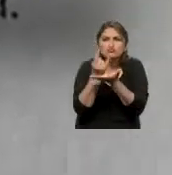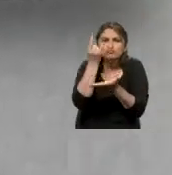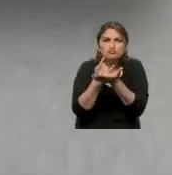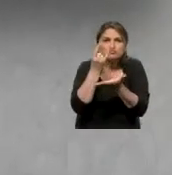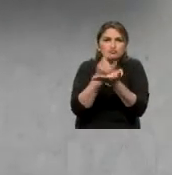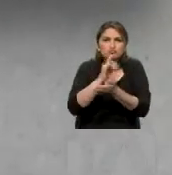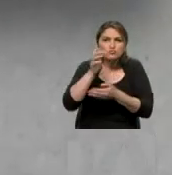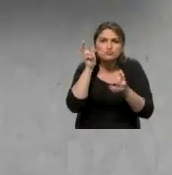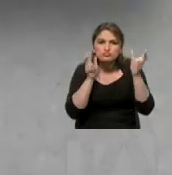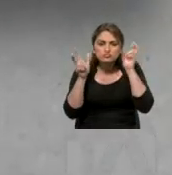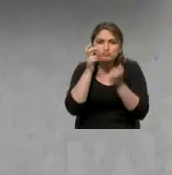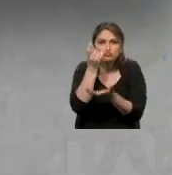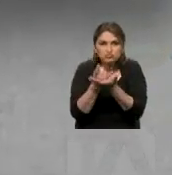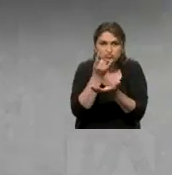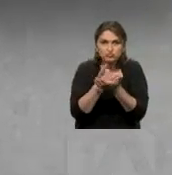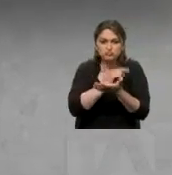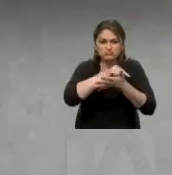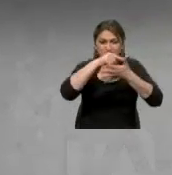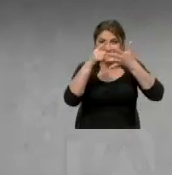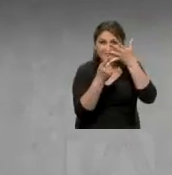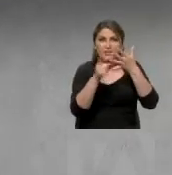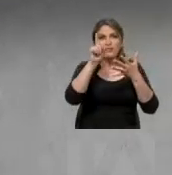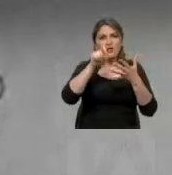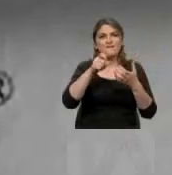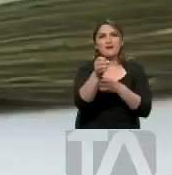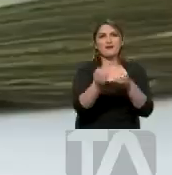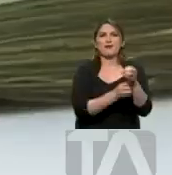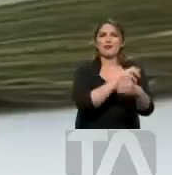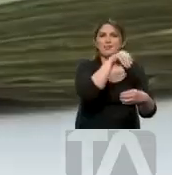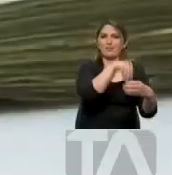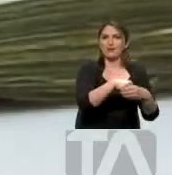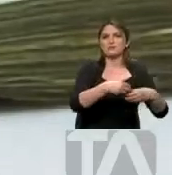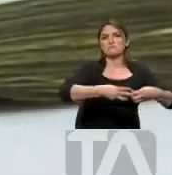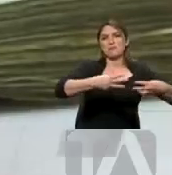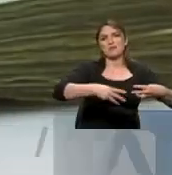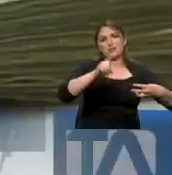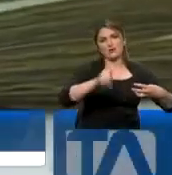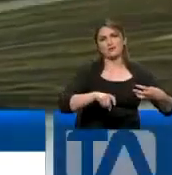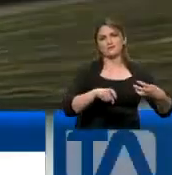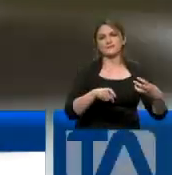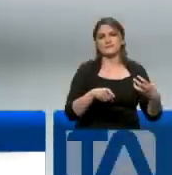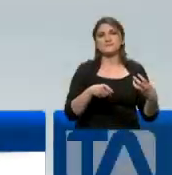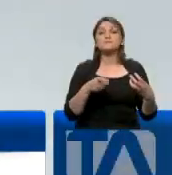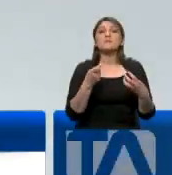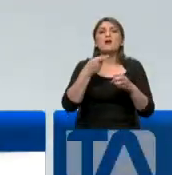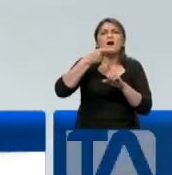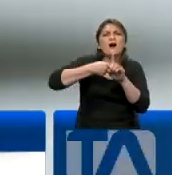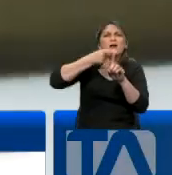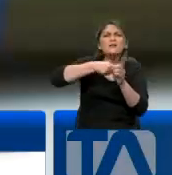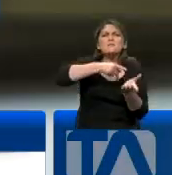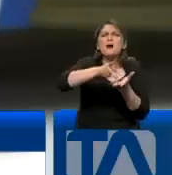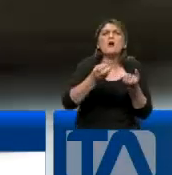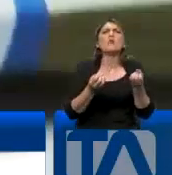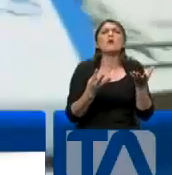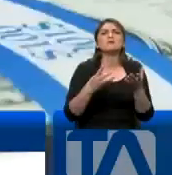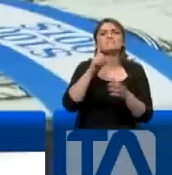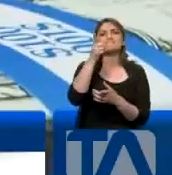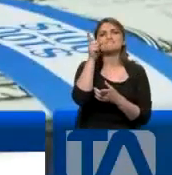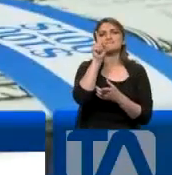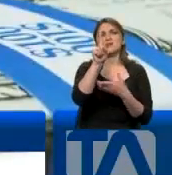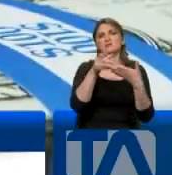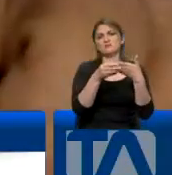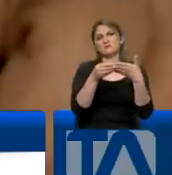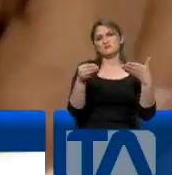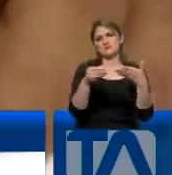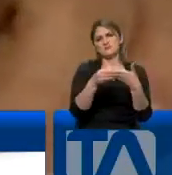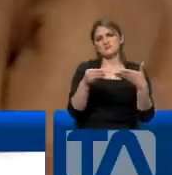según Jorge Martínez, para comenzar la operación. Con un arriendo superior a $1,000 mensuales en la oficina del Concord, tenían